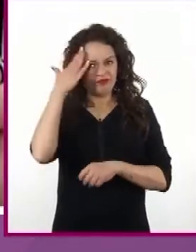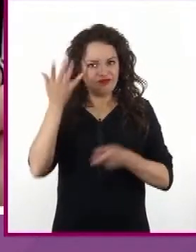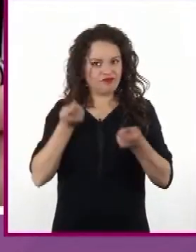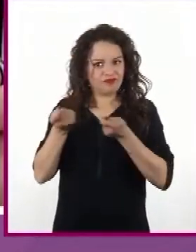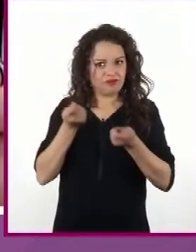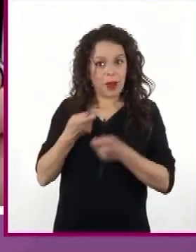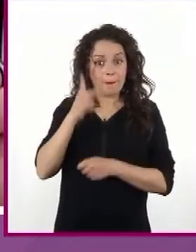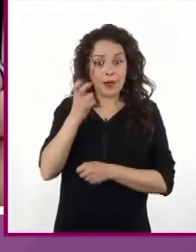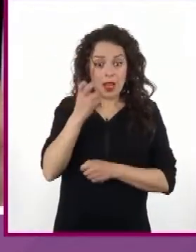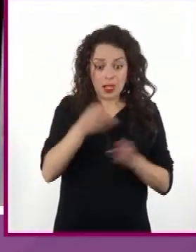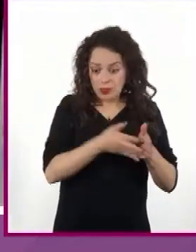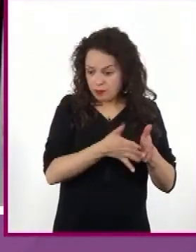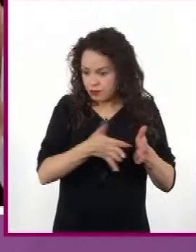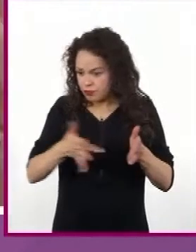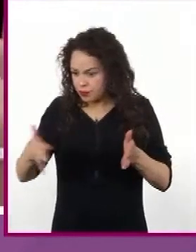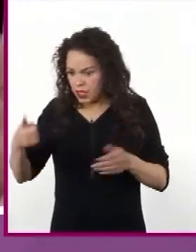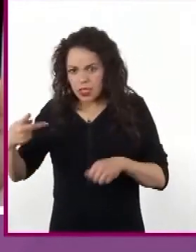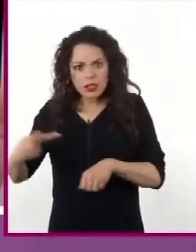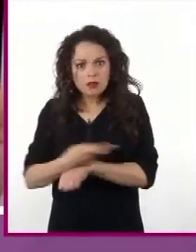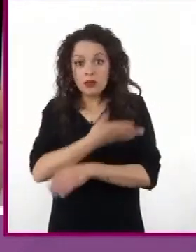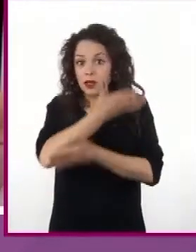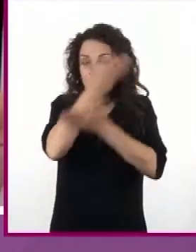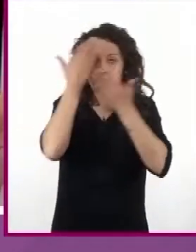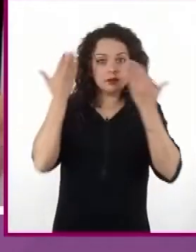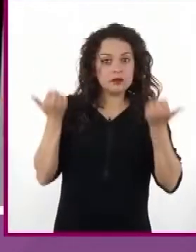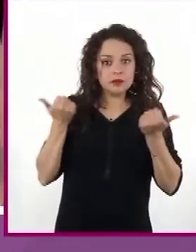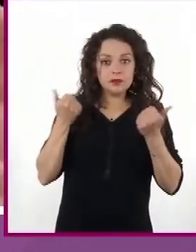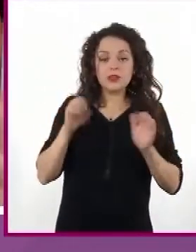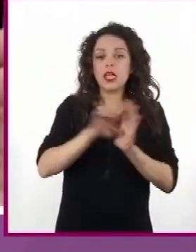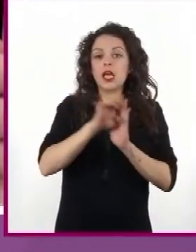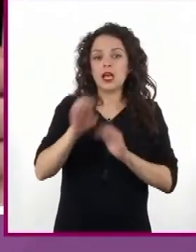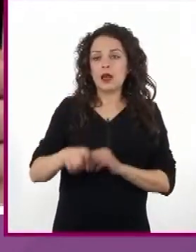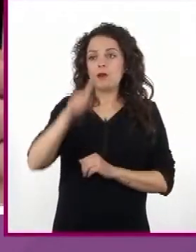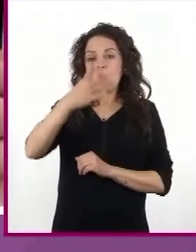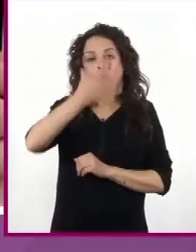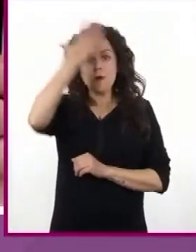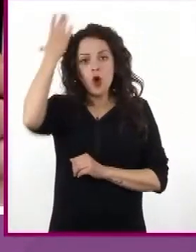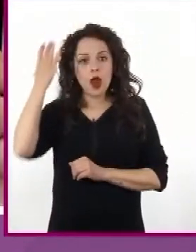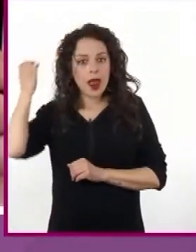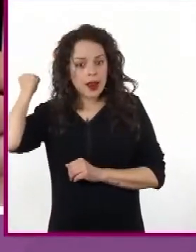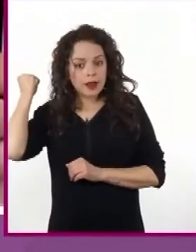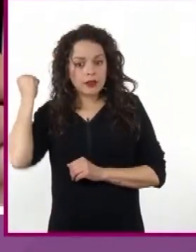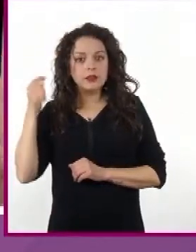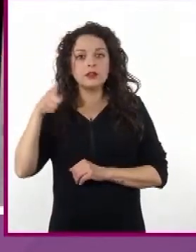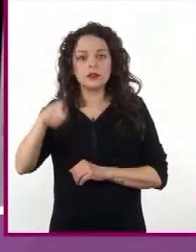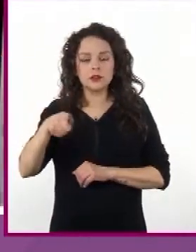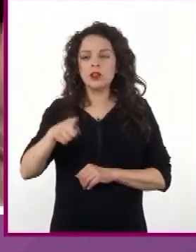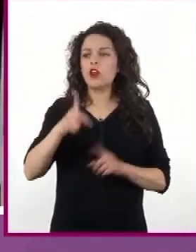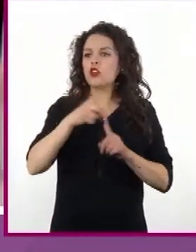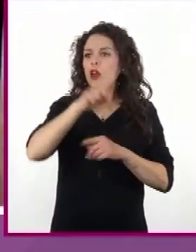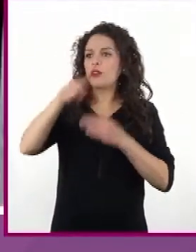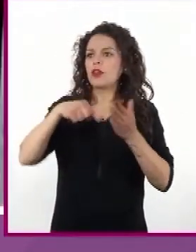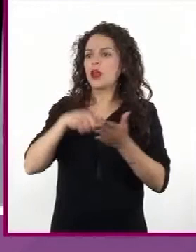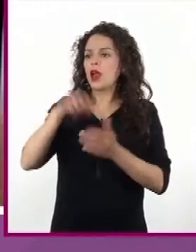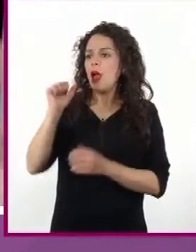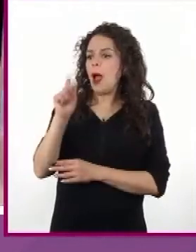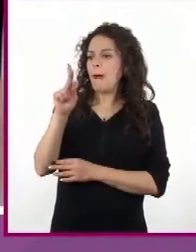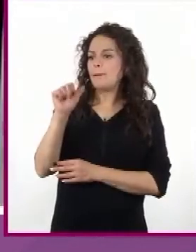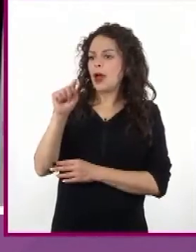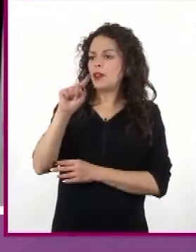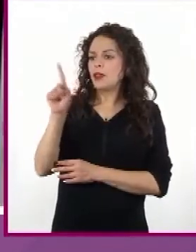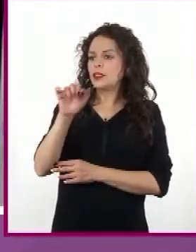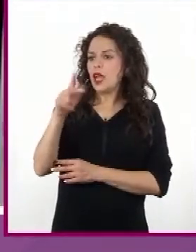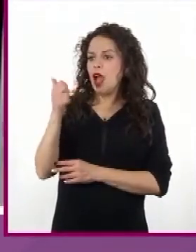años. Sabemos, por ejemplo, en el caso de Morelos, que se vuelve arriero en Apatzingán, que va y viene